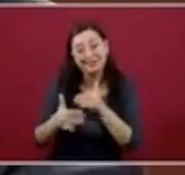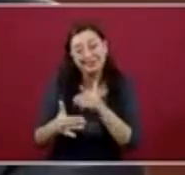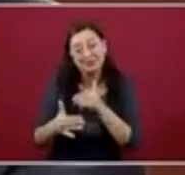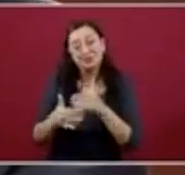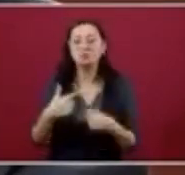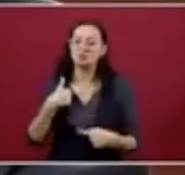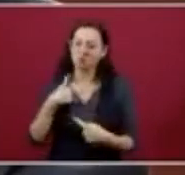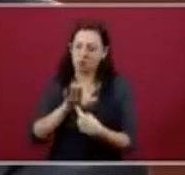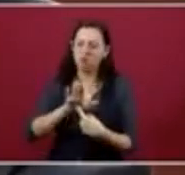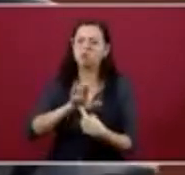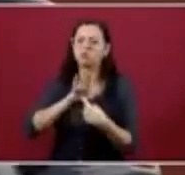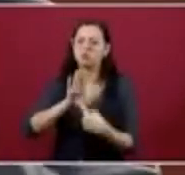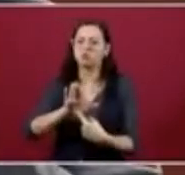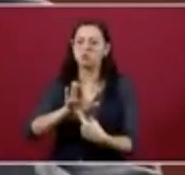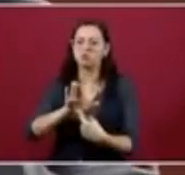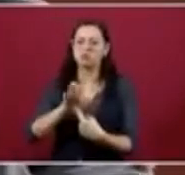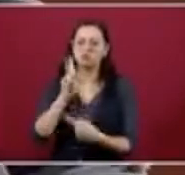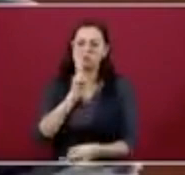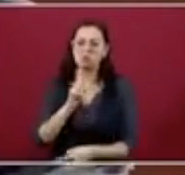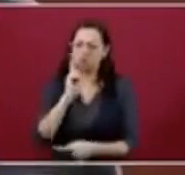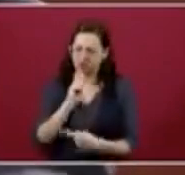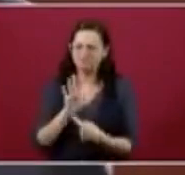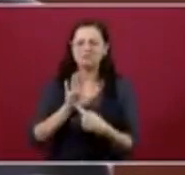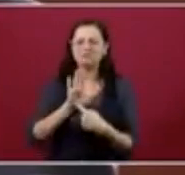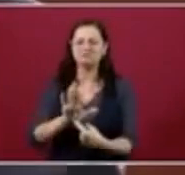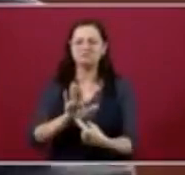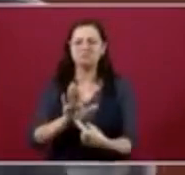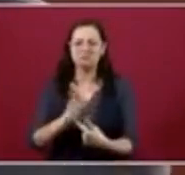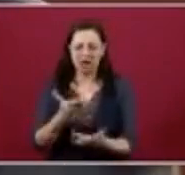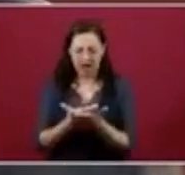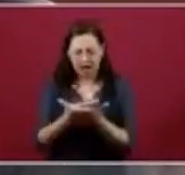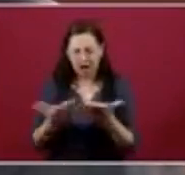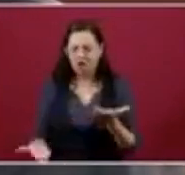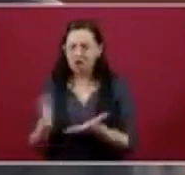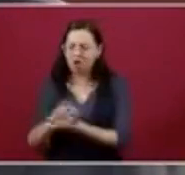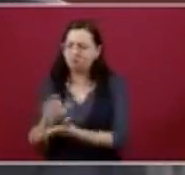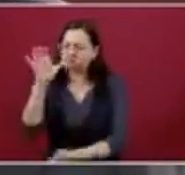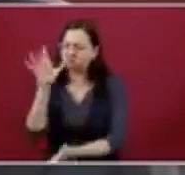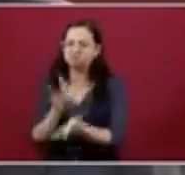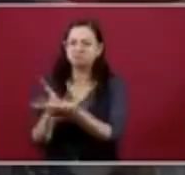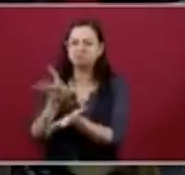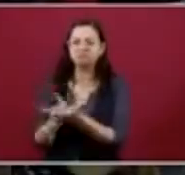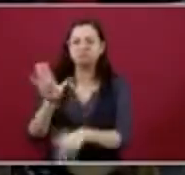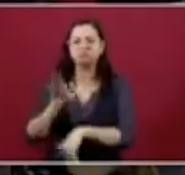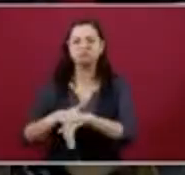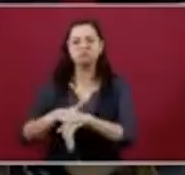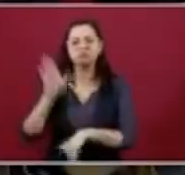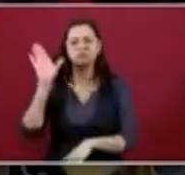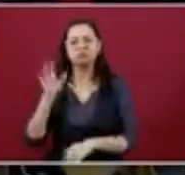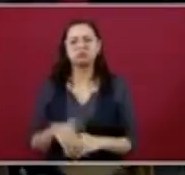probar de que es más el apoyo.